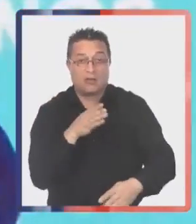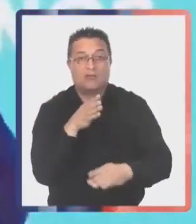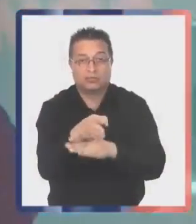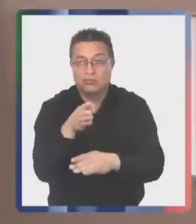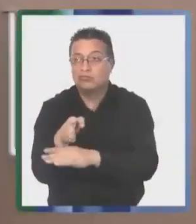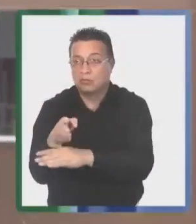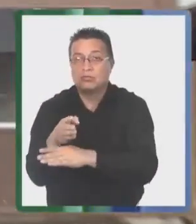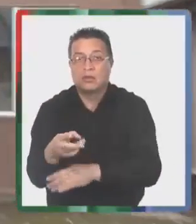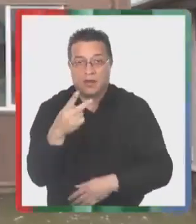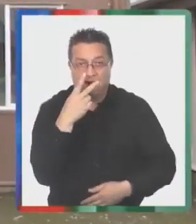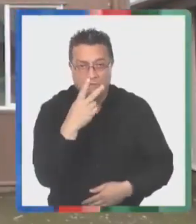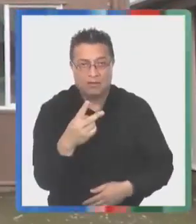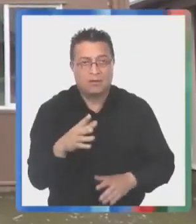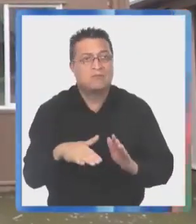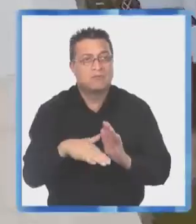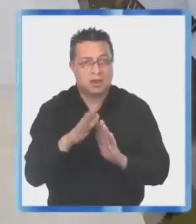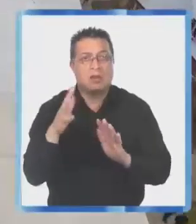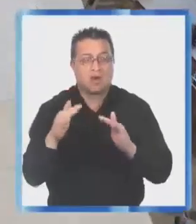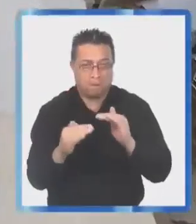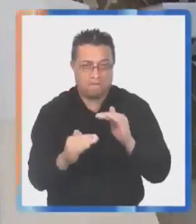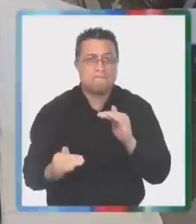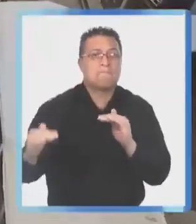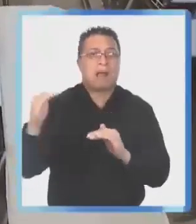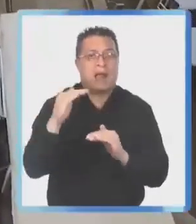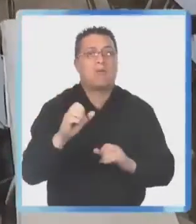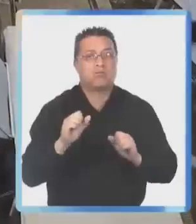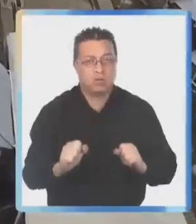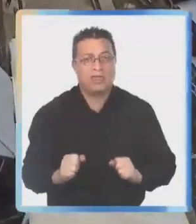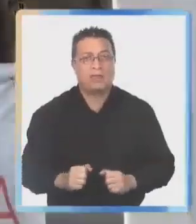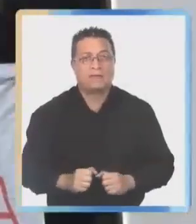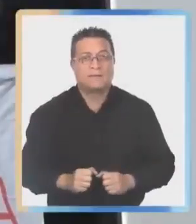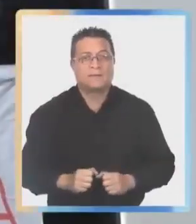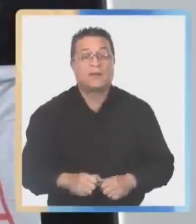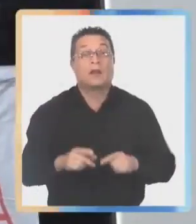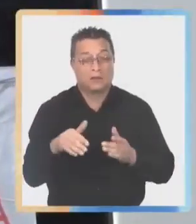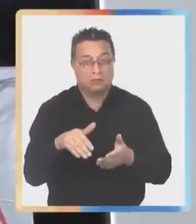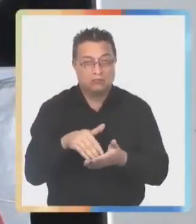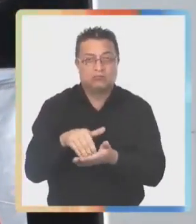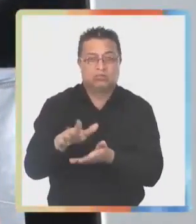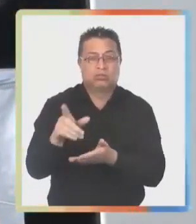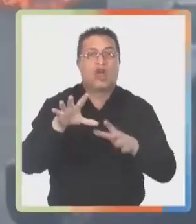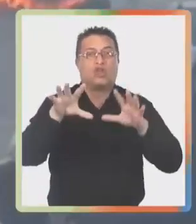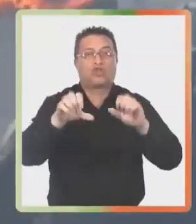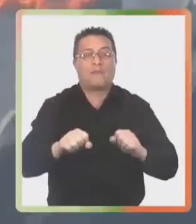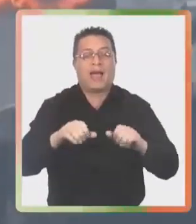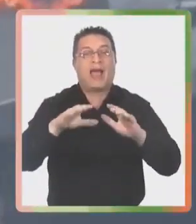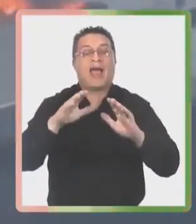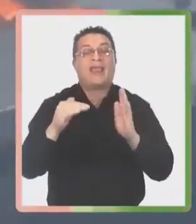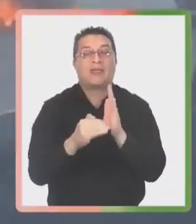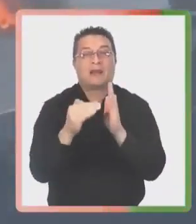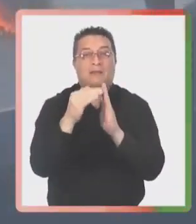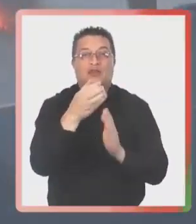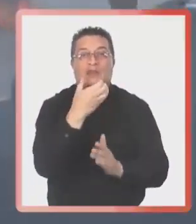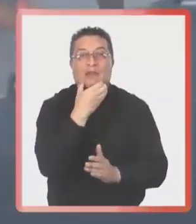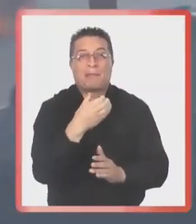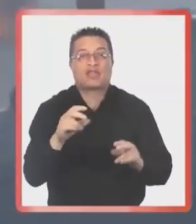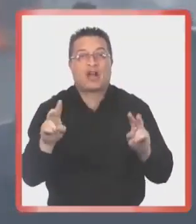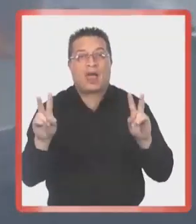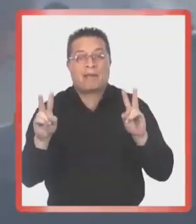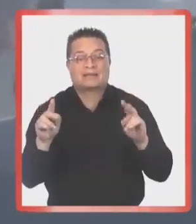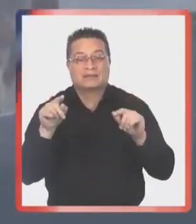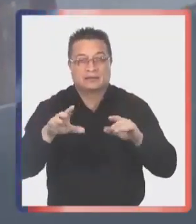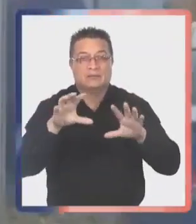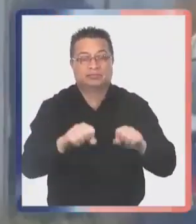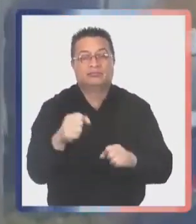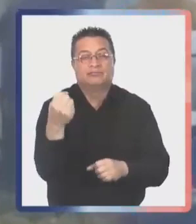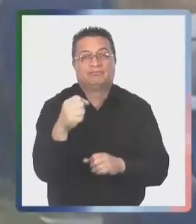voy, veo que lo más probable incluso es que superemos esta meta. Y rechazó la toma de departamentos en San Pedro de la Paz. Fue